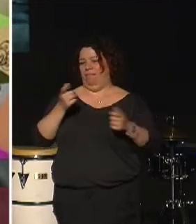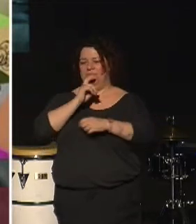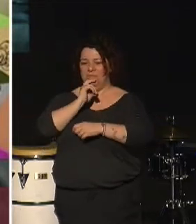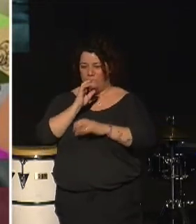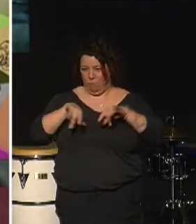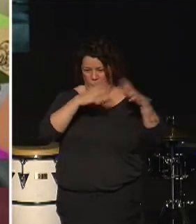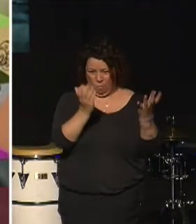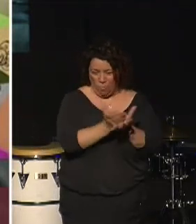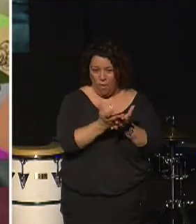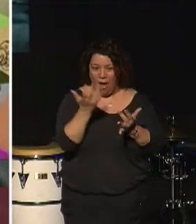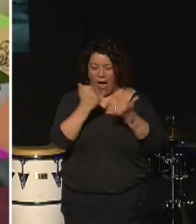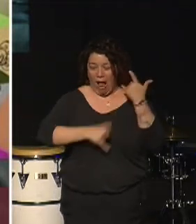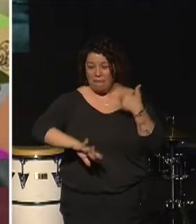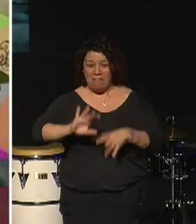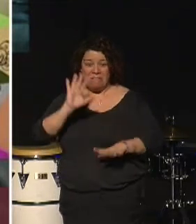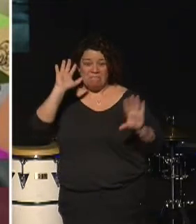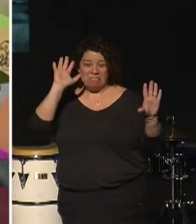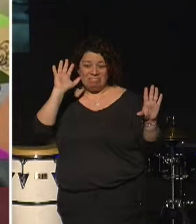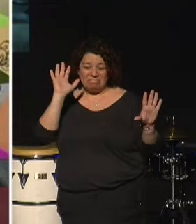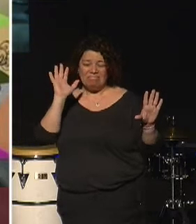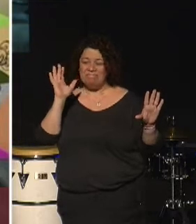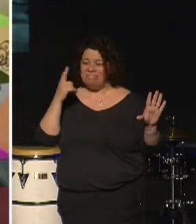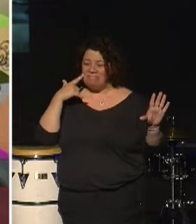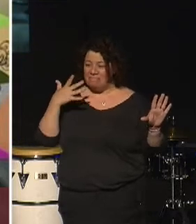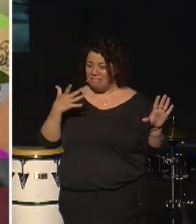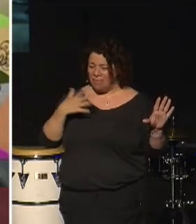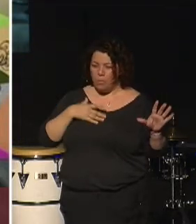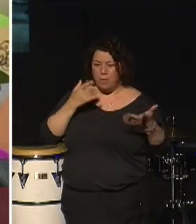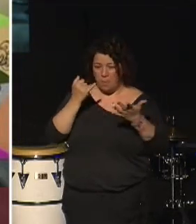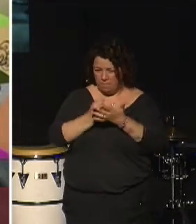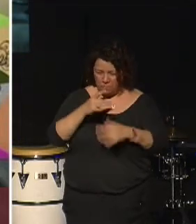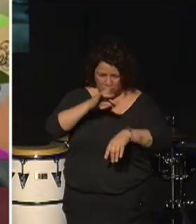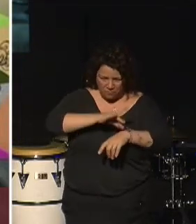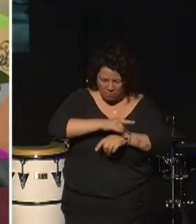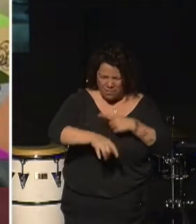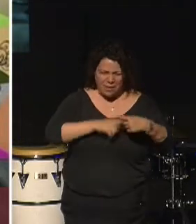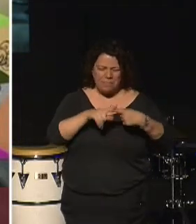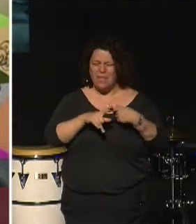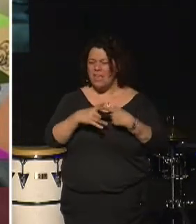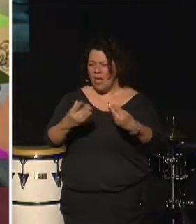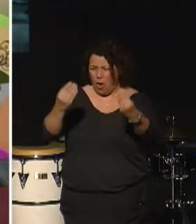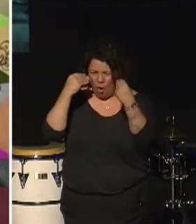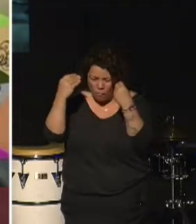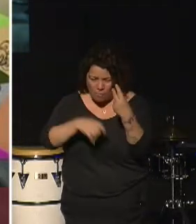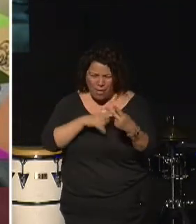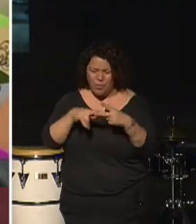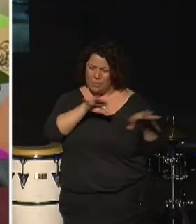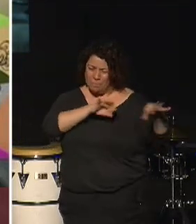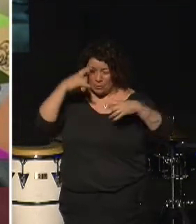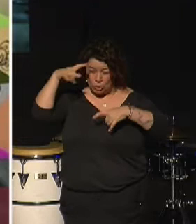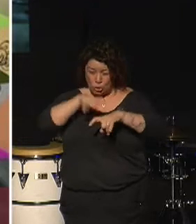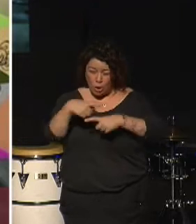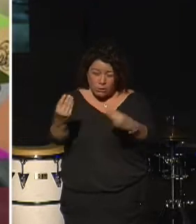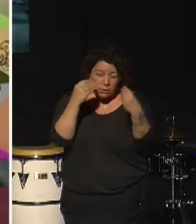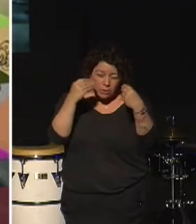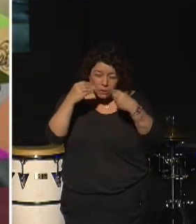y, sin embargo, después de pasar pruebas médicas, hacer unas formaciones, preparación psicológica